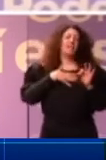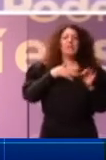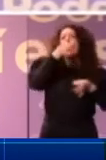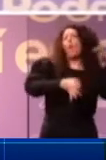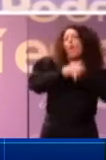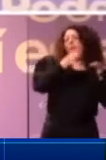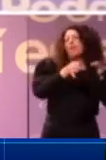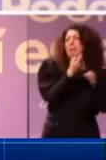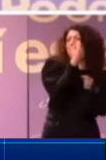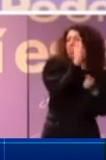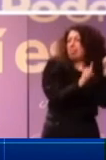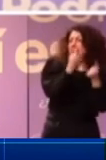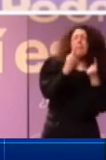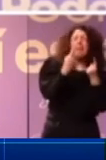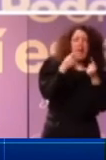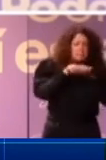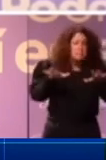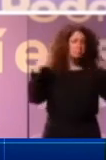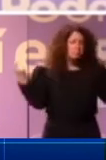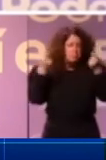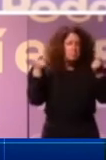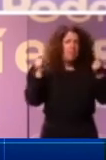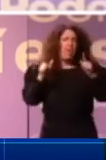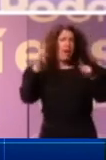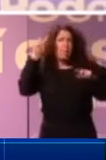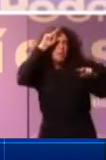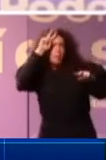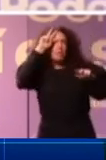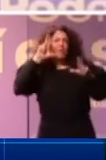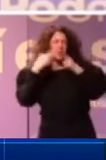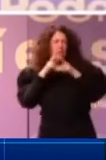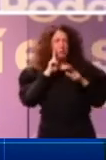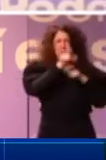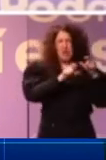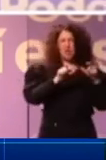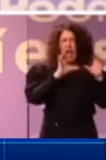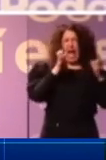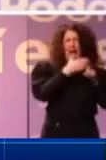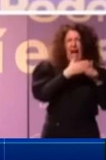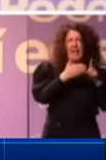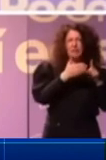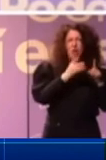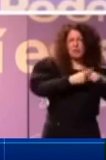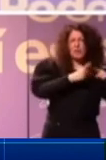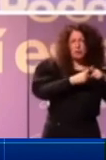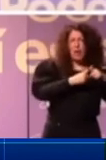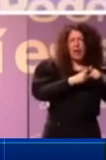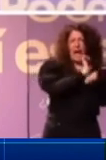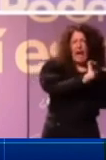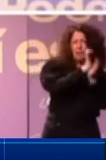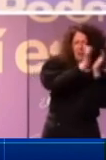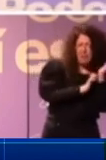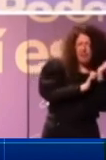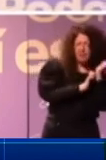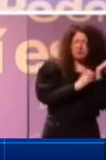para saber a partir de ahora qué reincidencias hay de estas personas que han sido sueltas. A través de esta